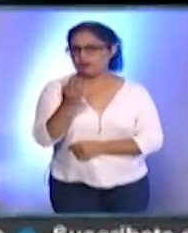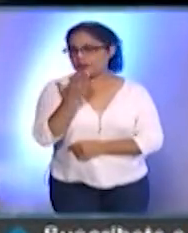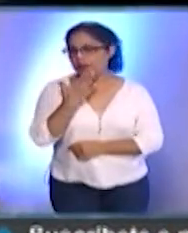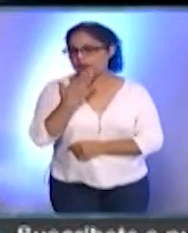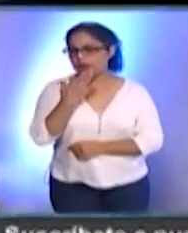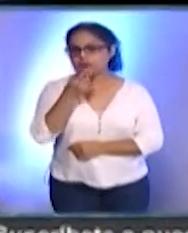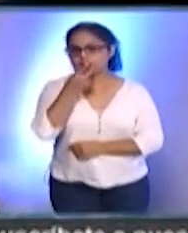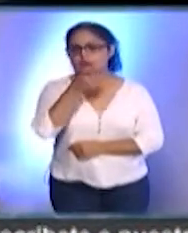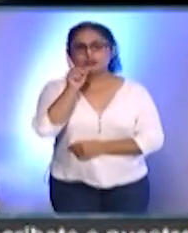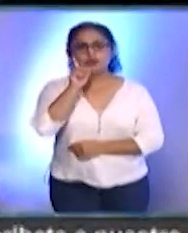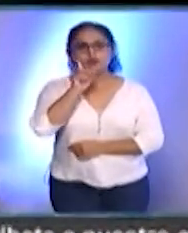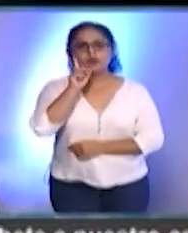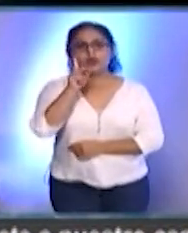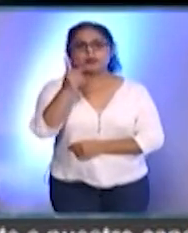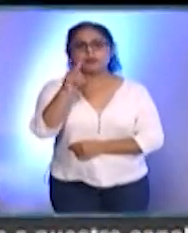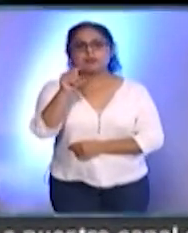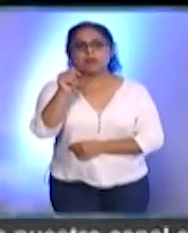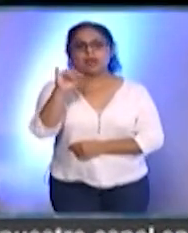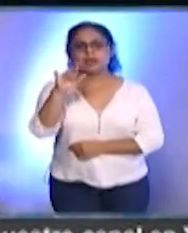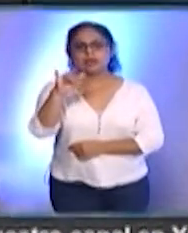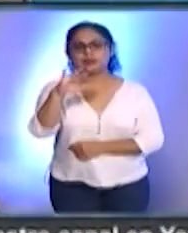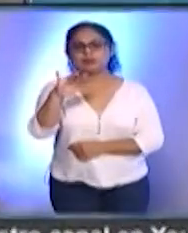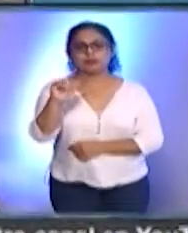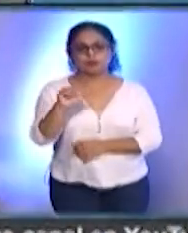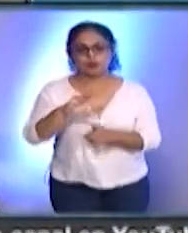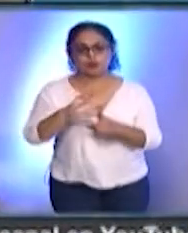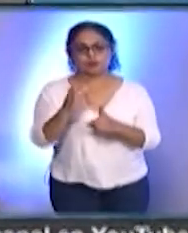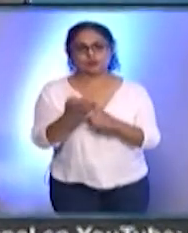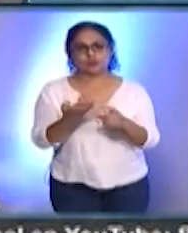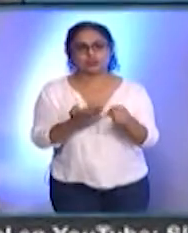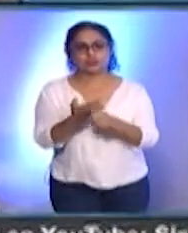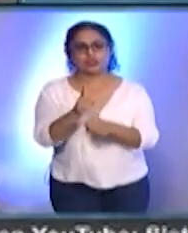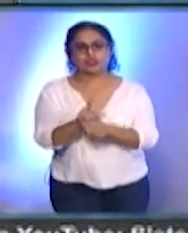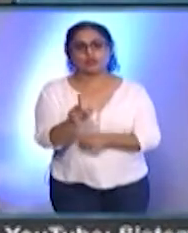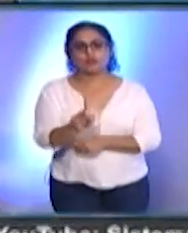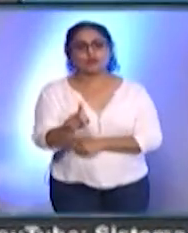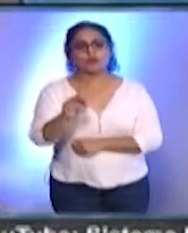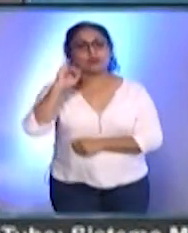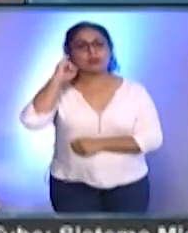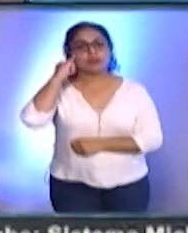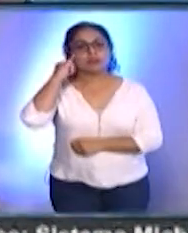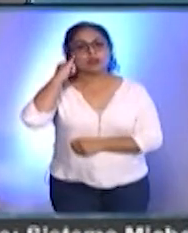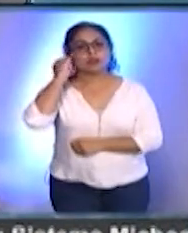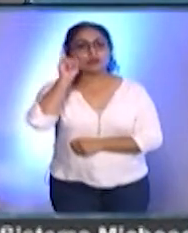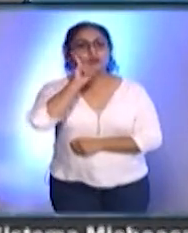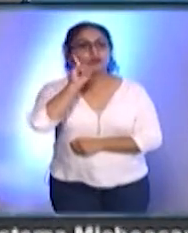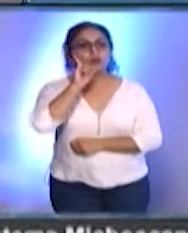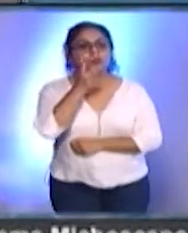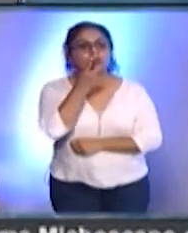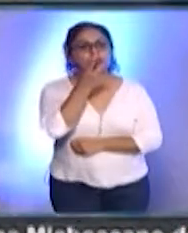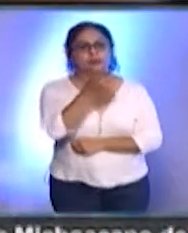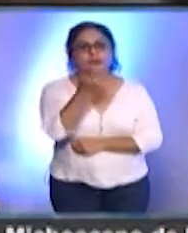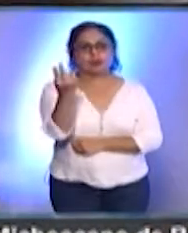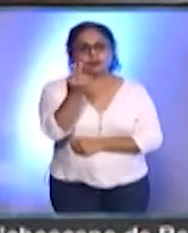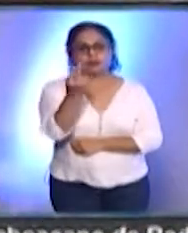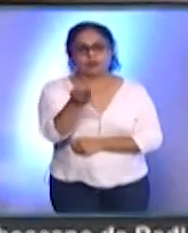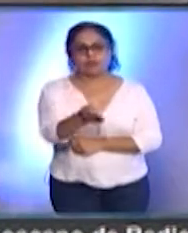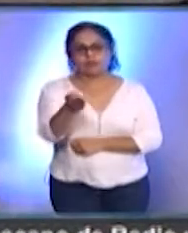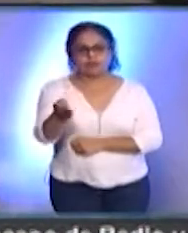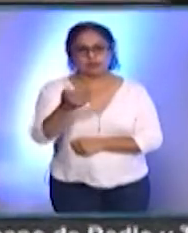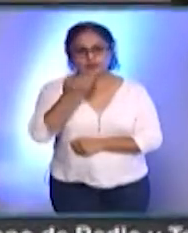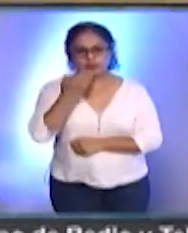Patricia Torres, de la Coordinación Jurídica de la Comisión Estatal de los Pueblos Indígenas. Necesitamos hacer mención de la fecha, primero